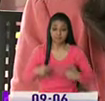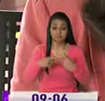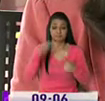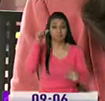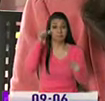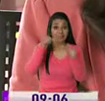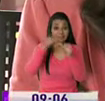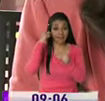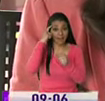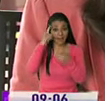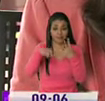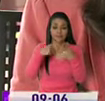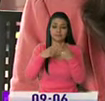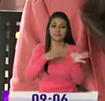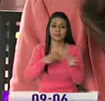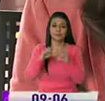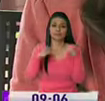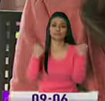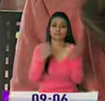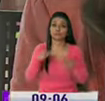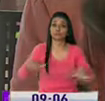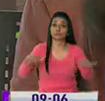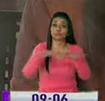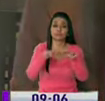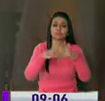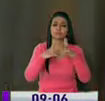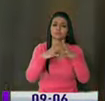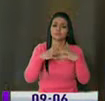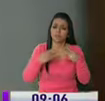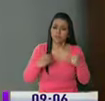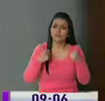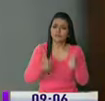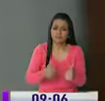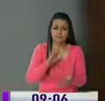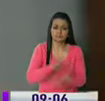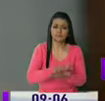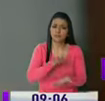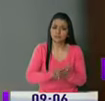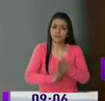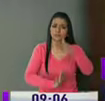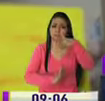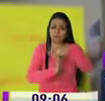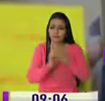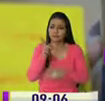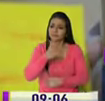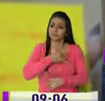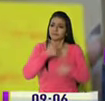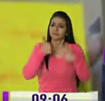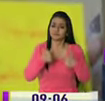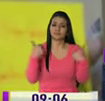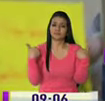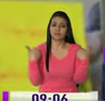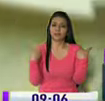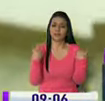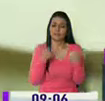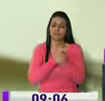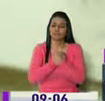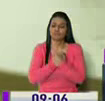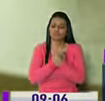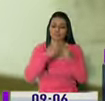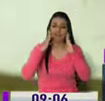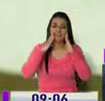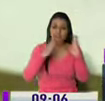son sociales, en un ambiente sano, en un ambiente tranquilo, en un lugar donde ellos se sientan felices, amados,